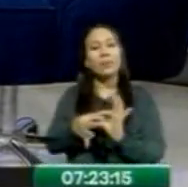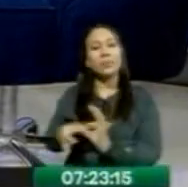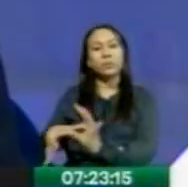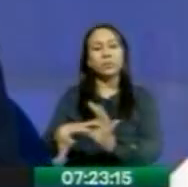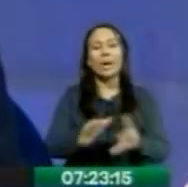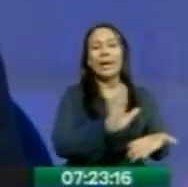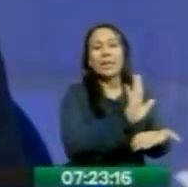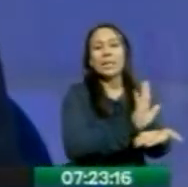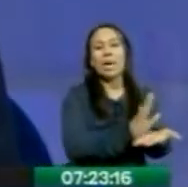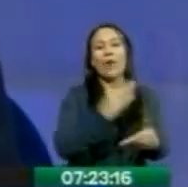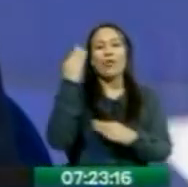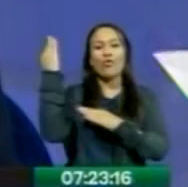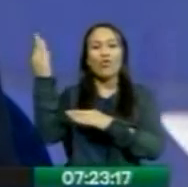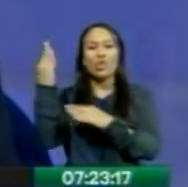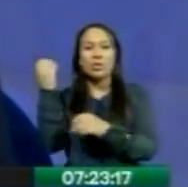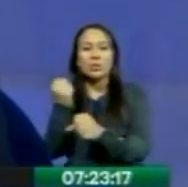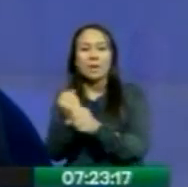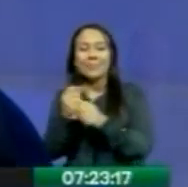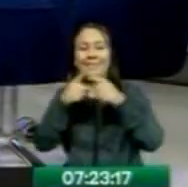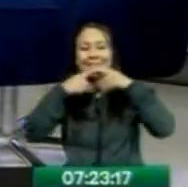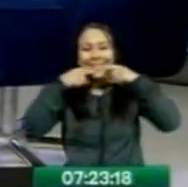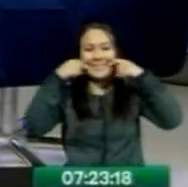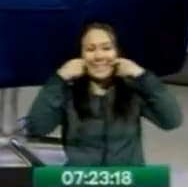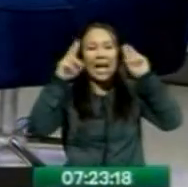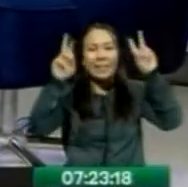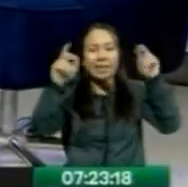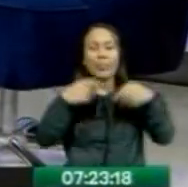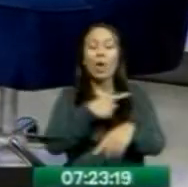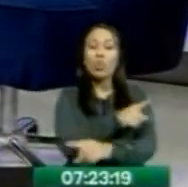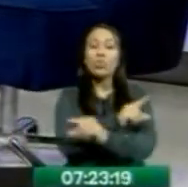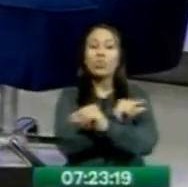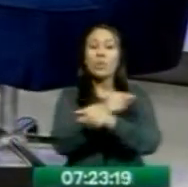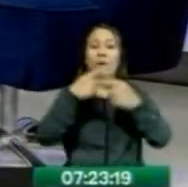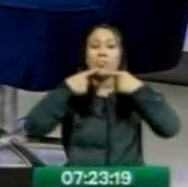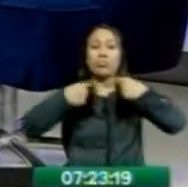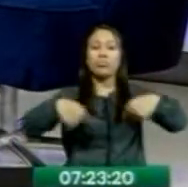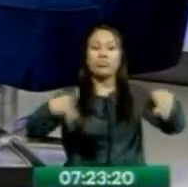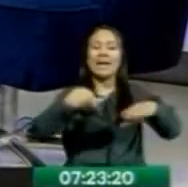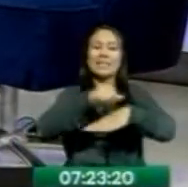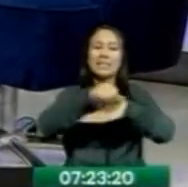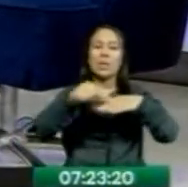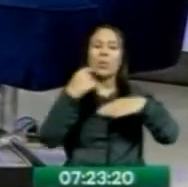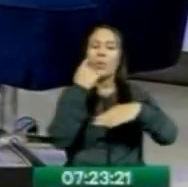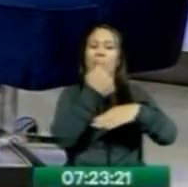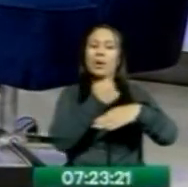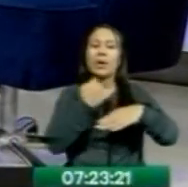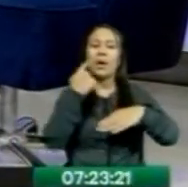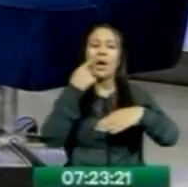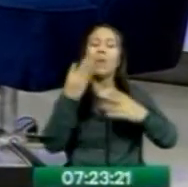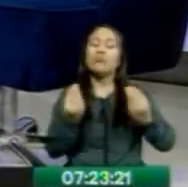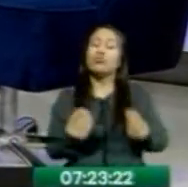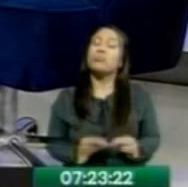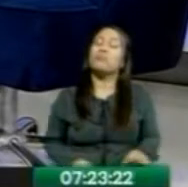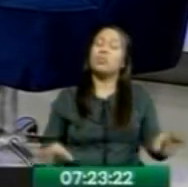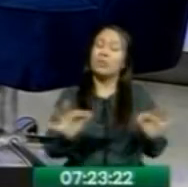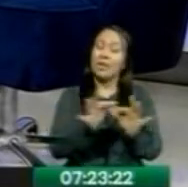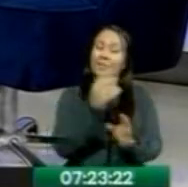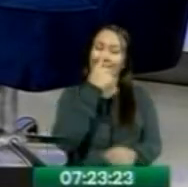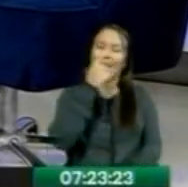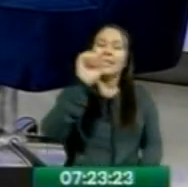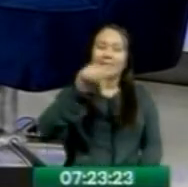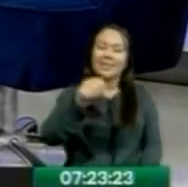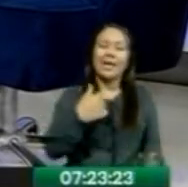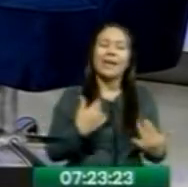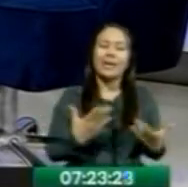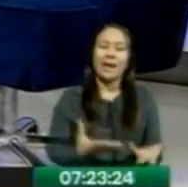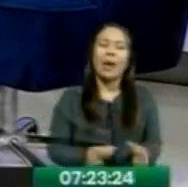el IES y Fundación Operación Sonrisa. Lo vi en su tuit, usted lo estaba promocionando. Creo que es un tema también muy interesante. Sí, creemos que esta